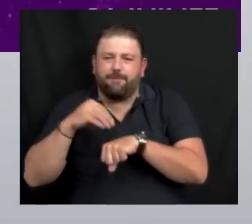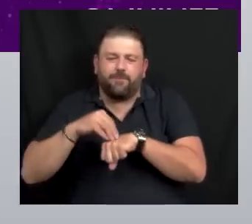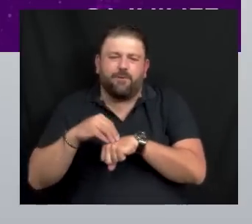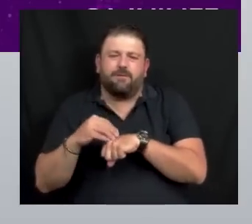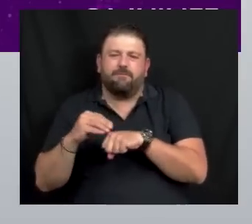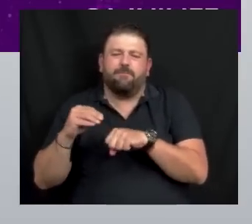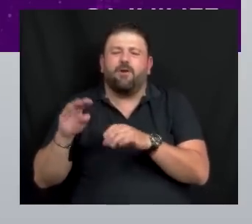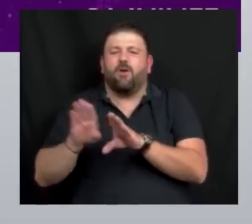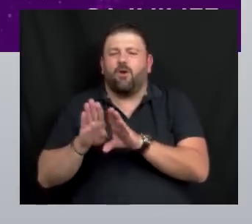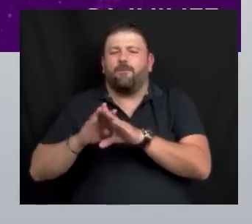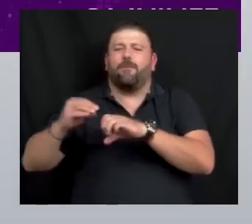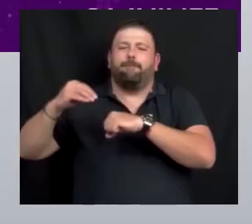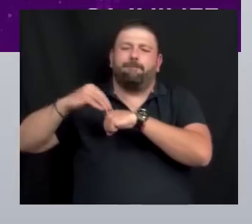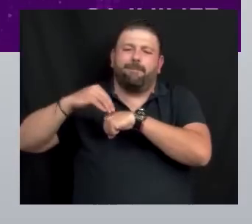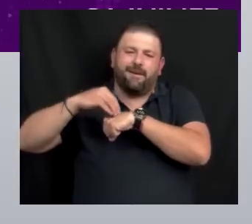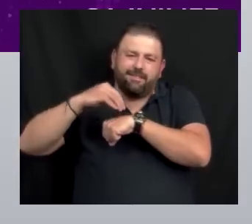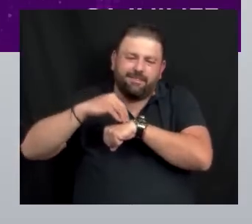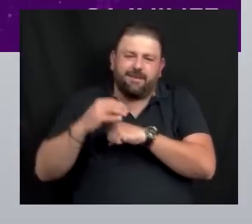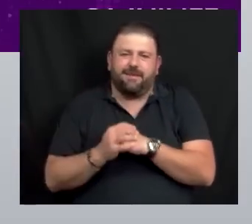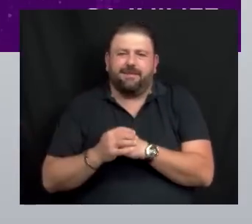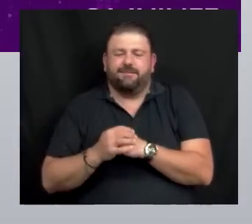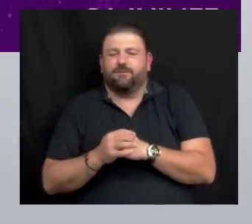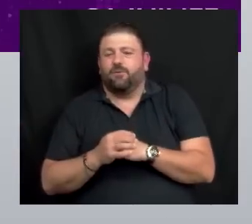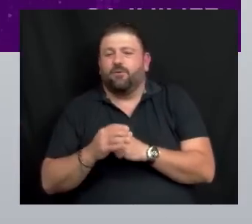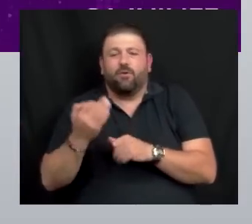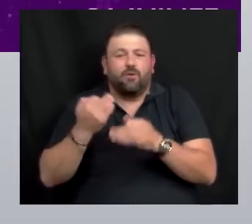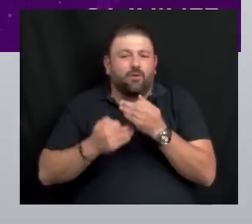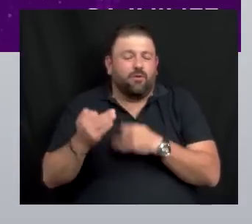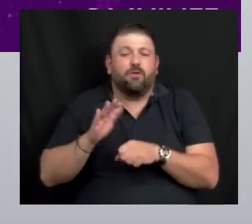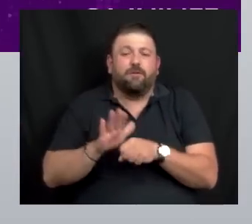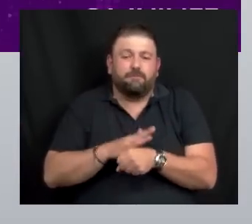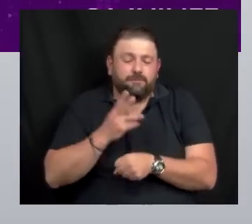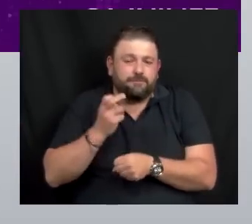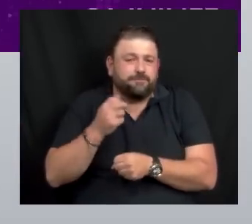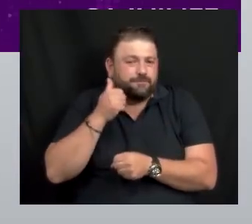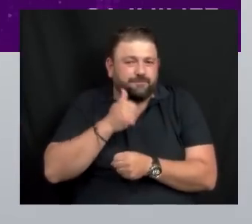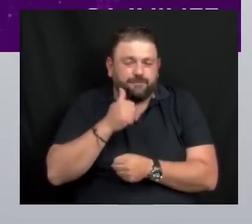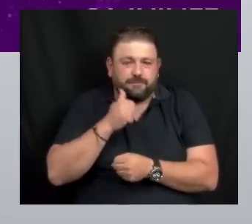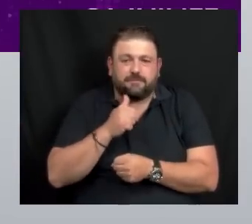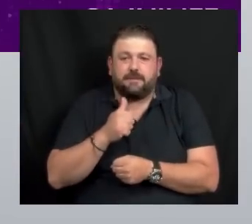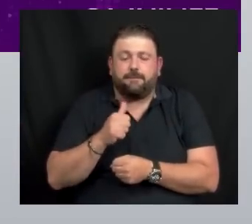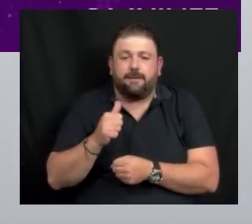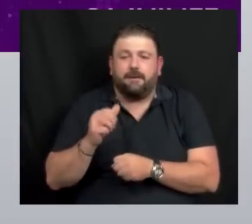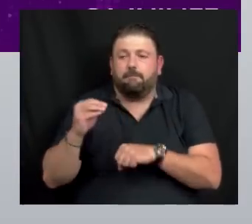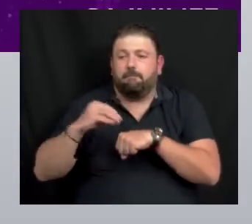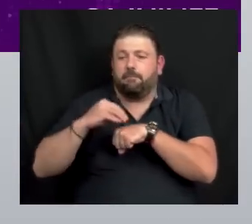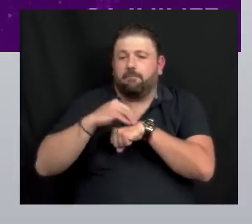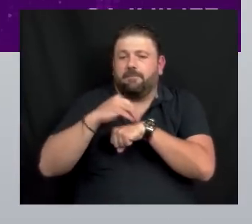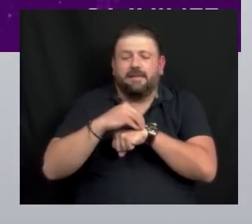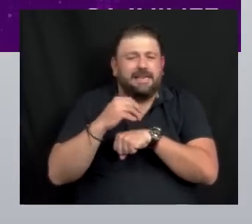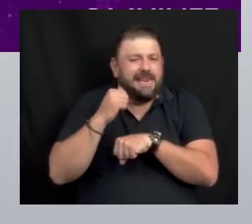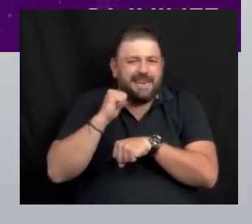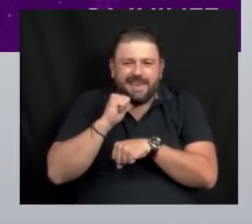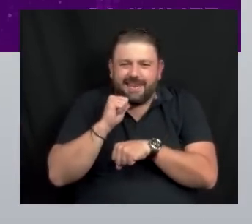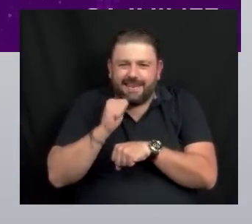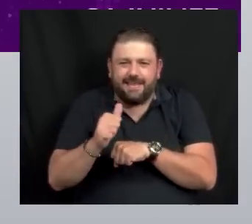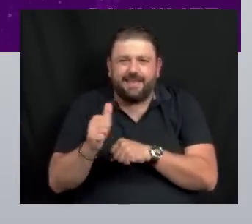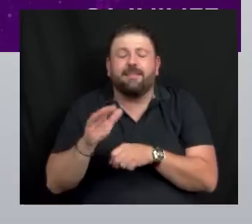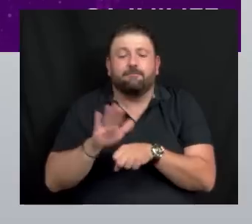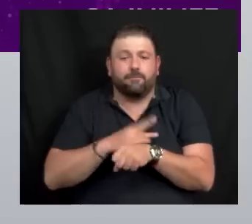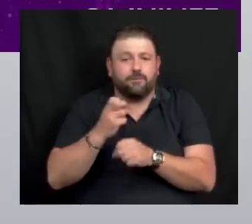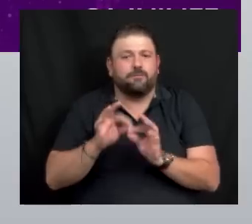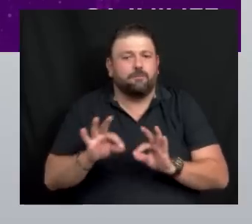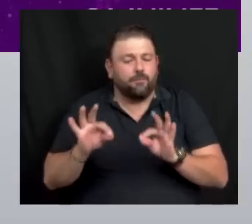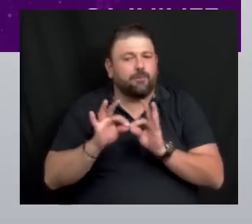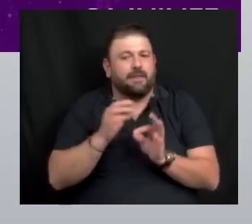excusa a ir a una junta? ¿Por qué ponemos otra cosa antes de generar ese plan que ya tenemos planteado para poder generar